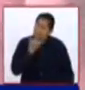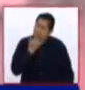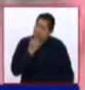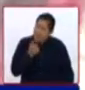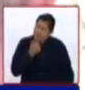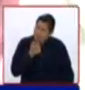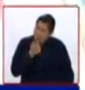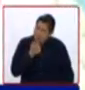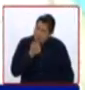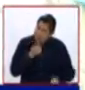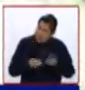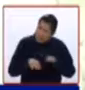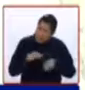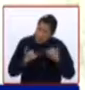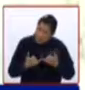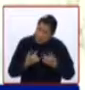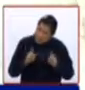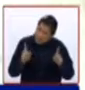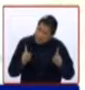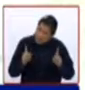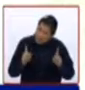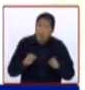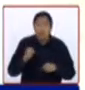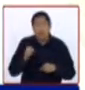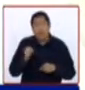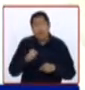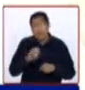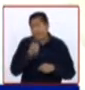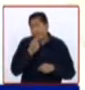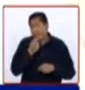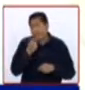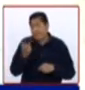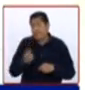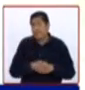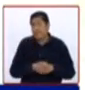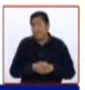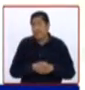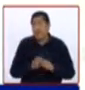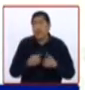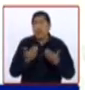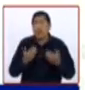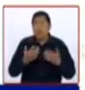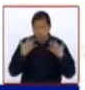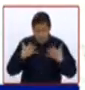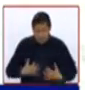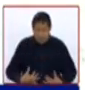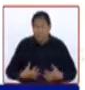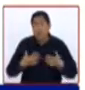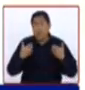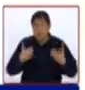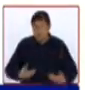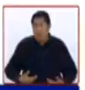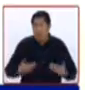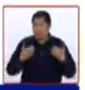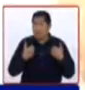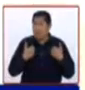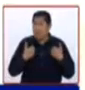algo que quizás ahora lo ve de otra manera. Sí. Es así como quedó su ropa. Sí.